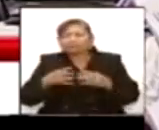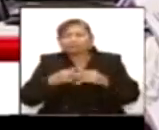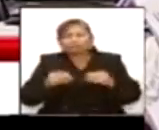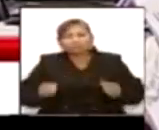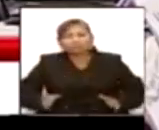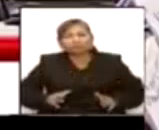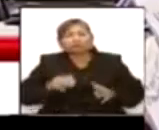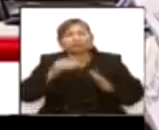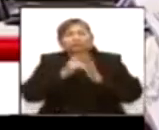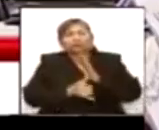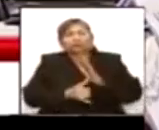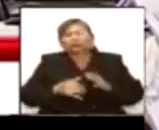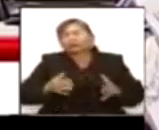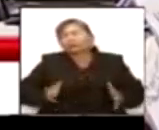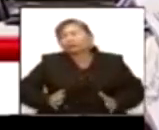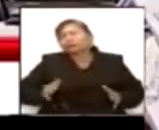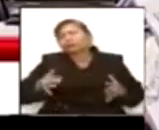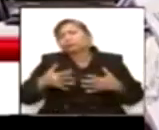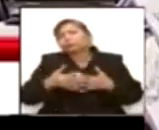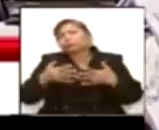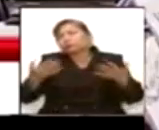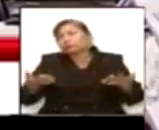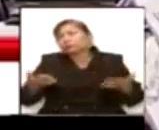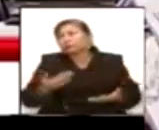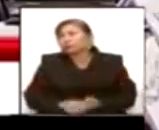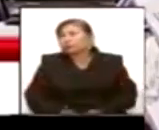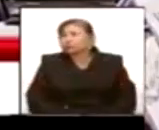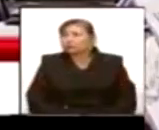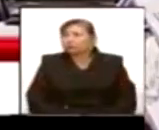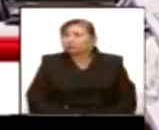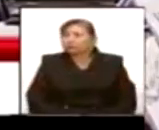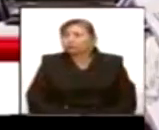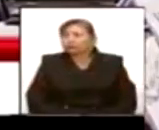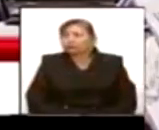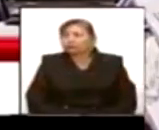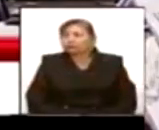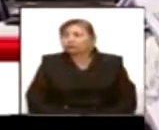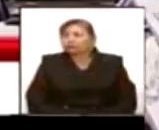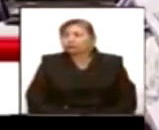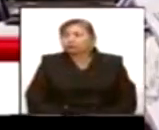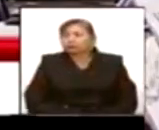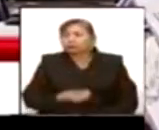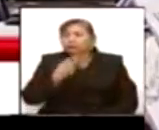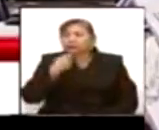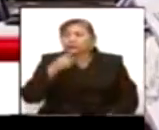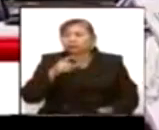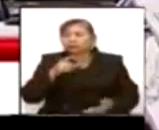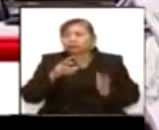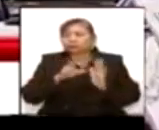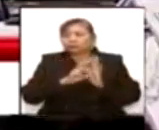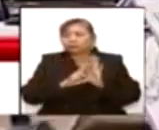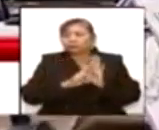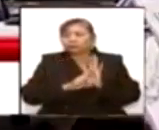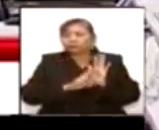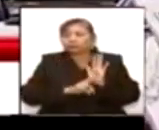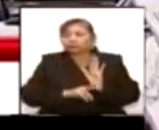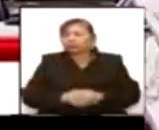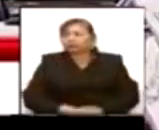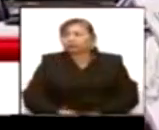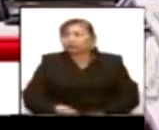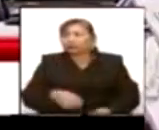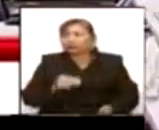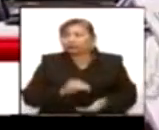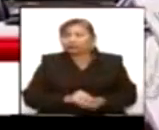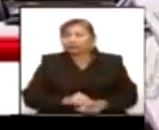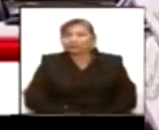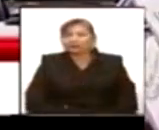fruto de violación y quedaron embarazadas. Entonces, esa es una realidad. Y esa realidad se tiene que responder.